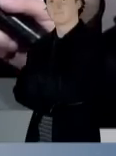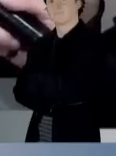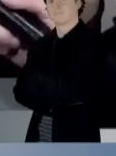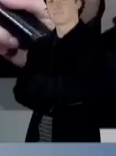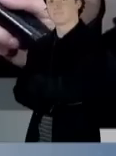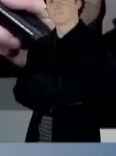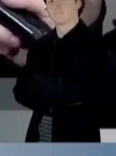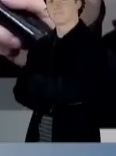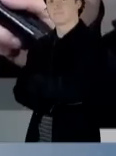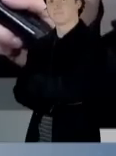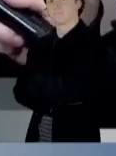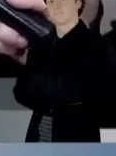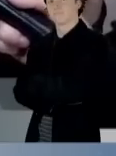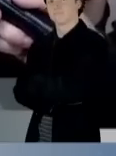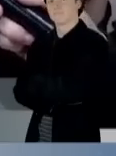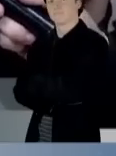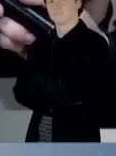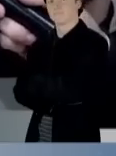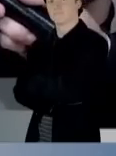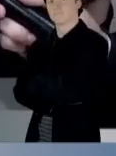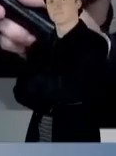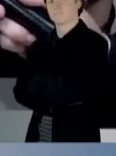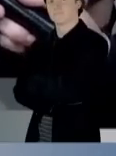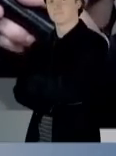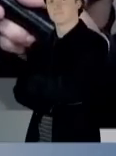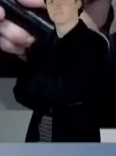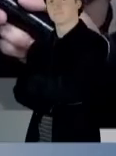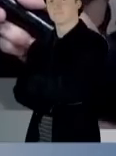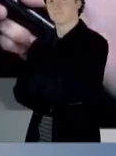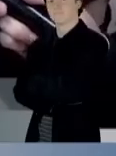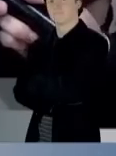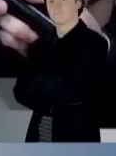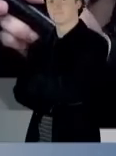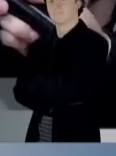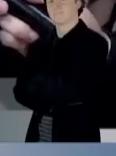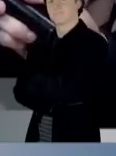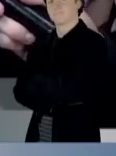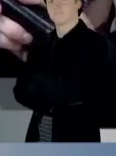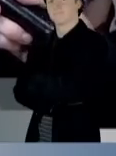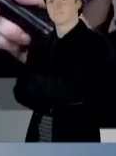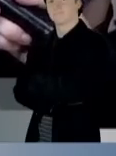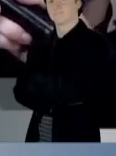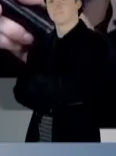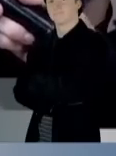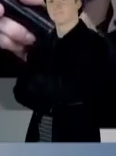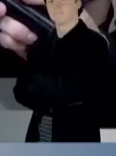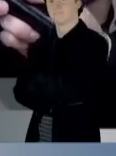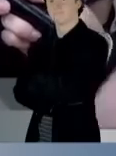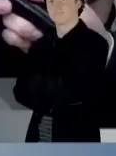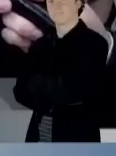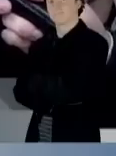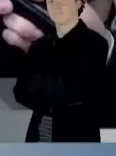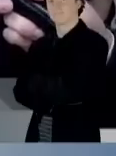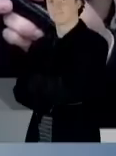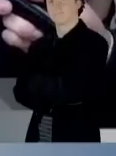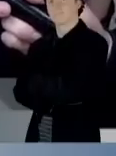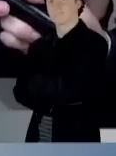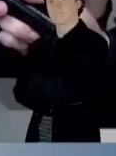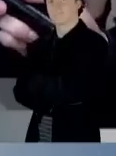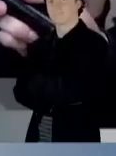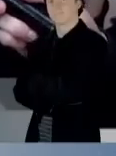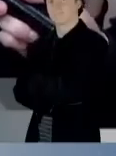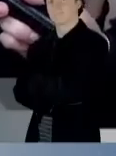a Chile en Chile a pinoche porque ya habían ya habían demanda habían querellas y estaban ahí en el juicio pero eterno